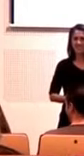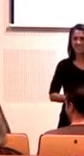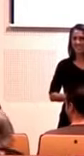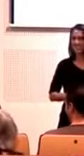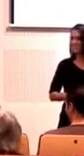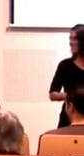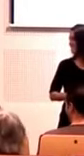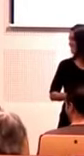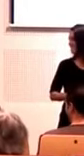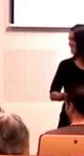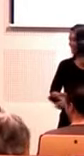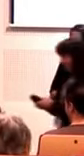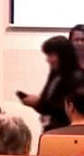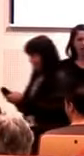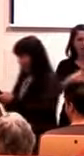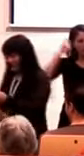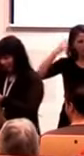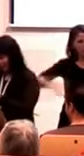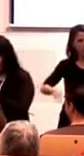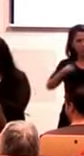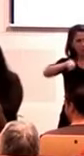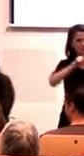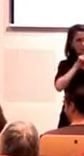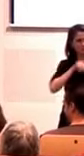Después de que todos nos desnudamos aquí. ¿No?